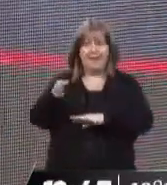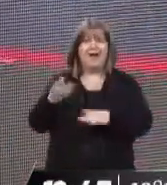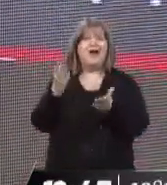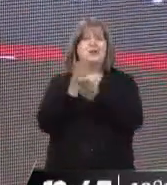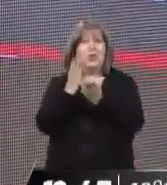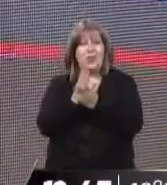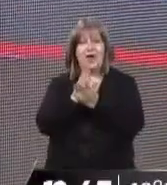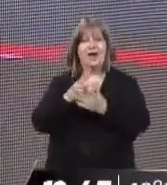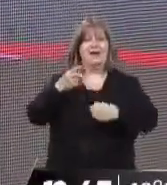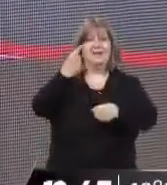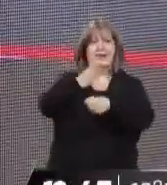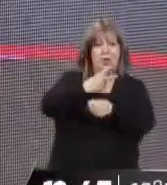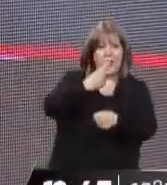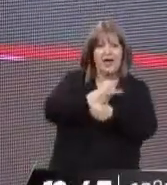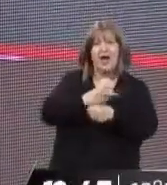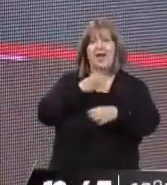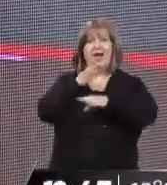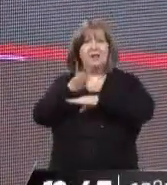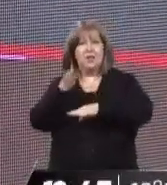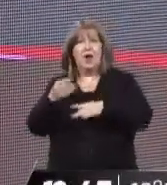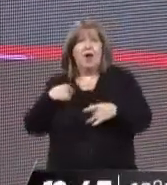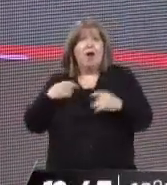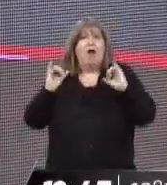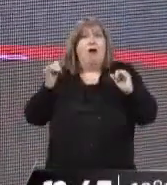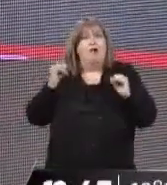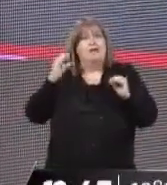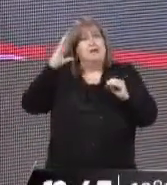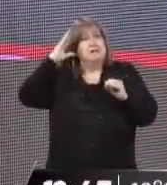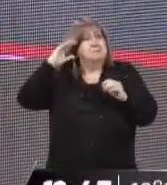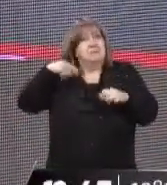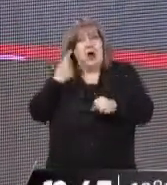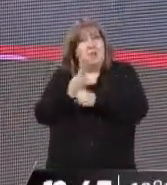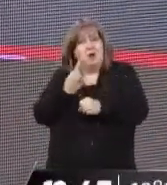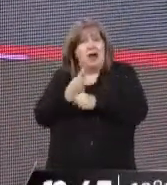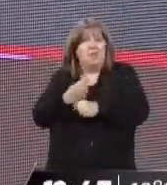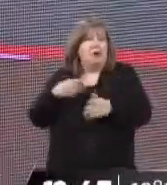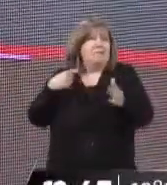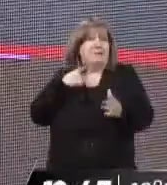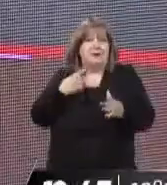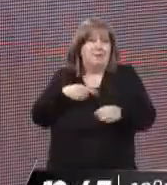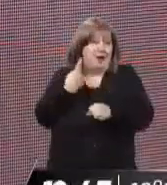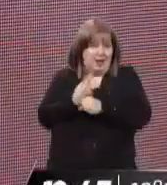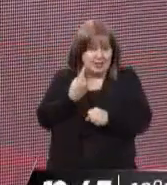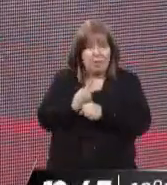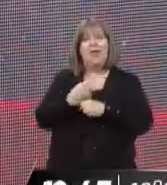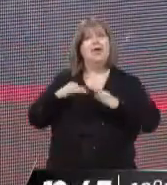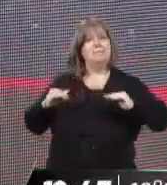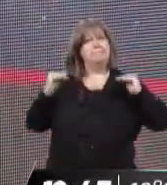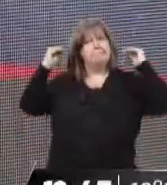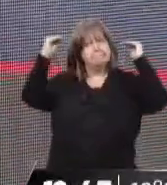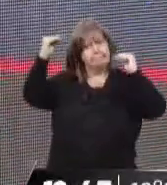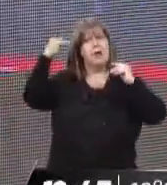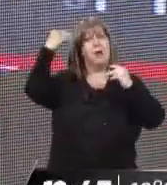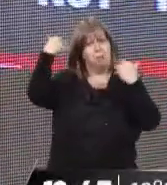la secundaria o que terminaron esa carrera que tanto quisieron estudiar cuando eran jóvenes, ¿no? Y que no pudieron y se dieron el gusto de ese desafío personal y poderlo